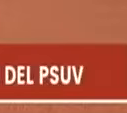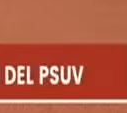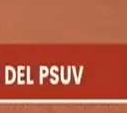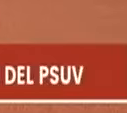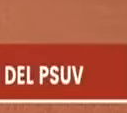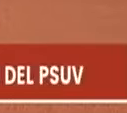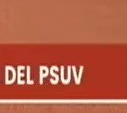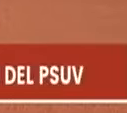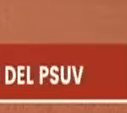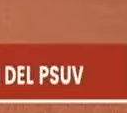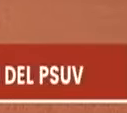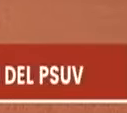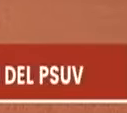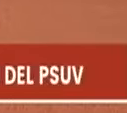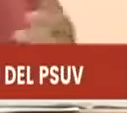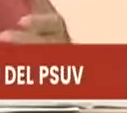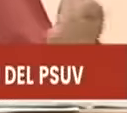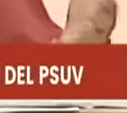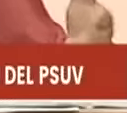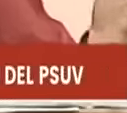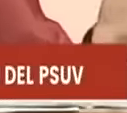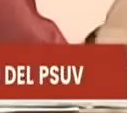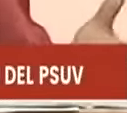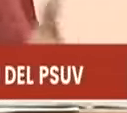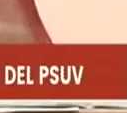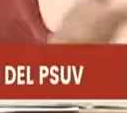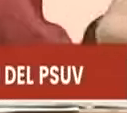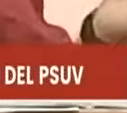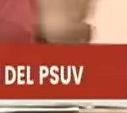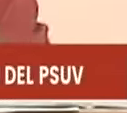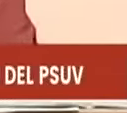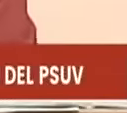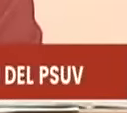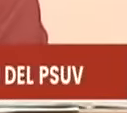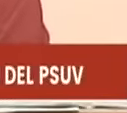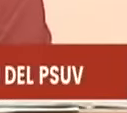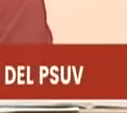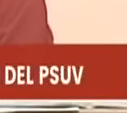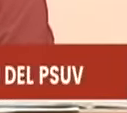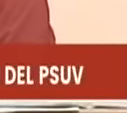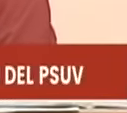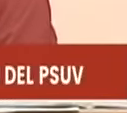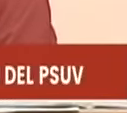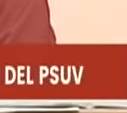Mire, nosotros ni que nos pongamos a ensayar cara mala, tenemos cara mala.